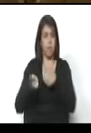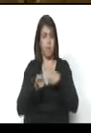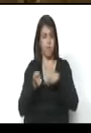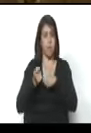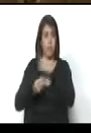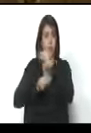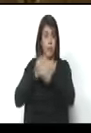hacer que el pueblo